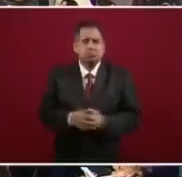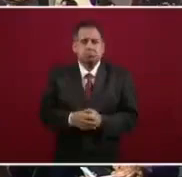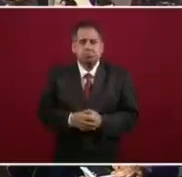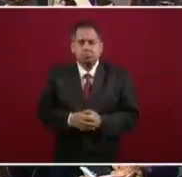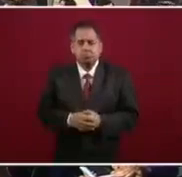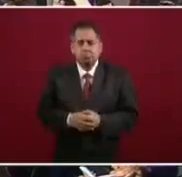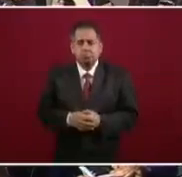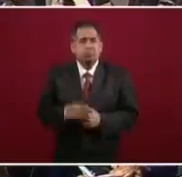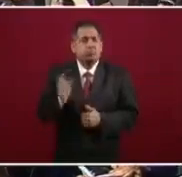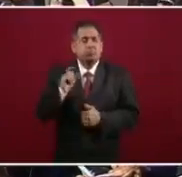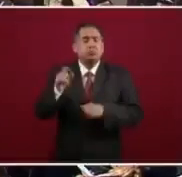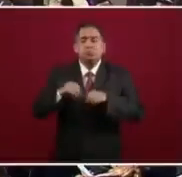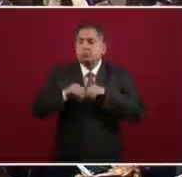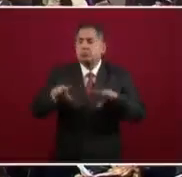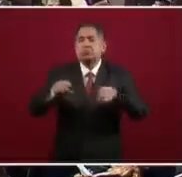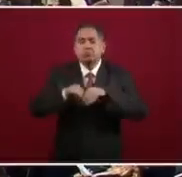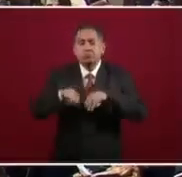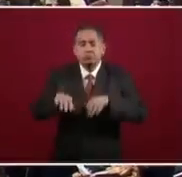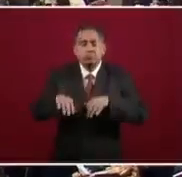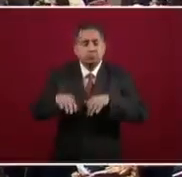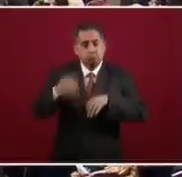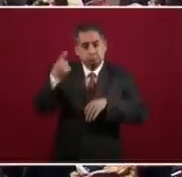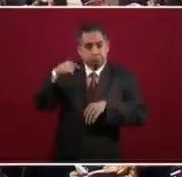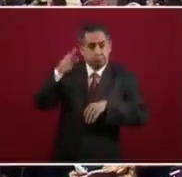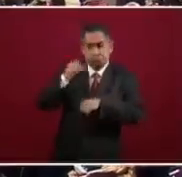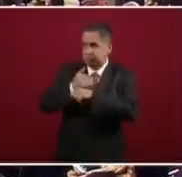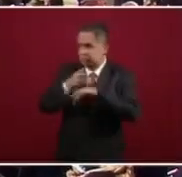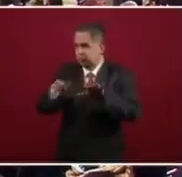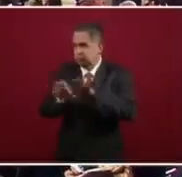cuanto tiempo informado